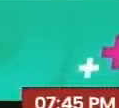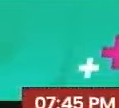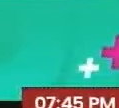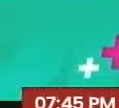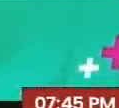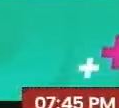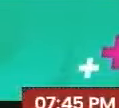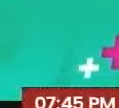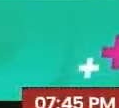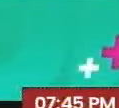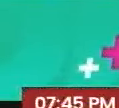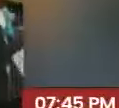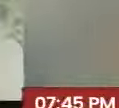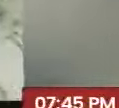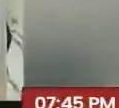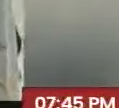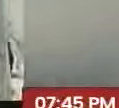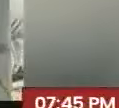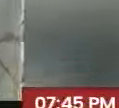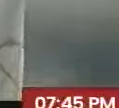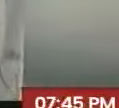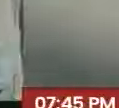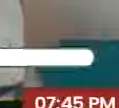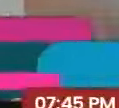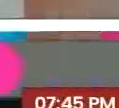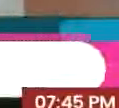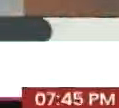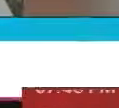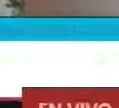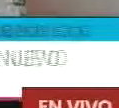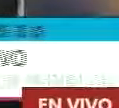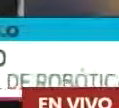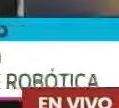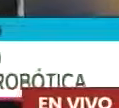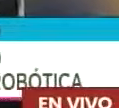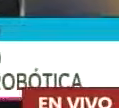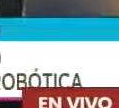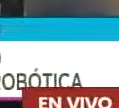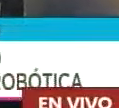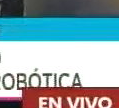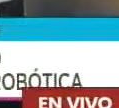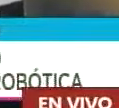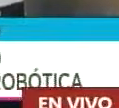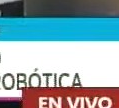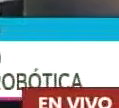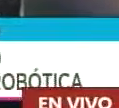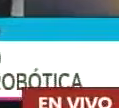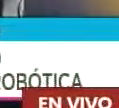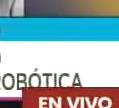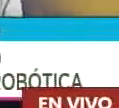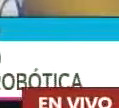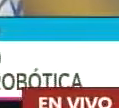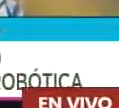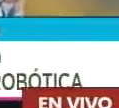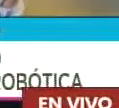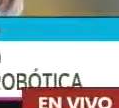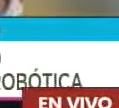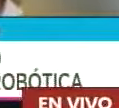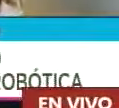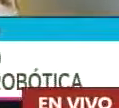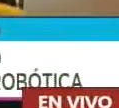2023. Oilbox Challenger. Primer lugar, categoría elementaria